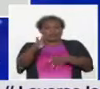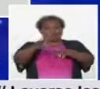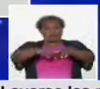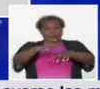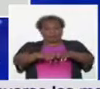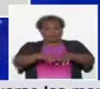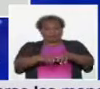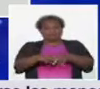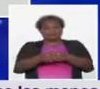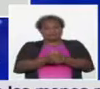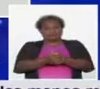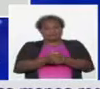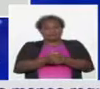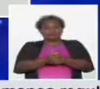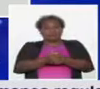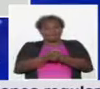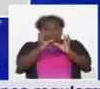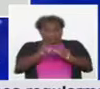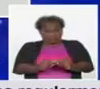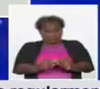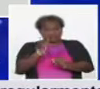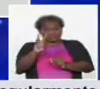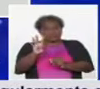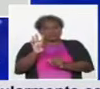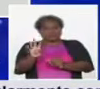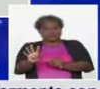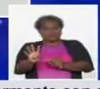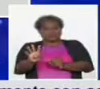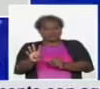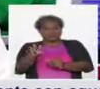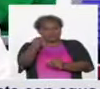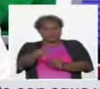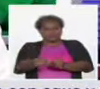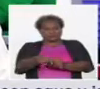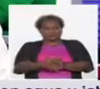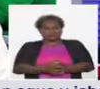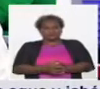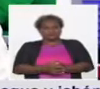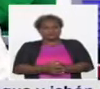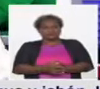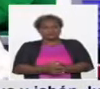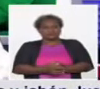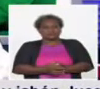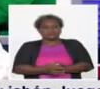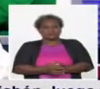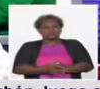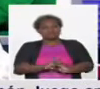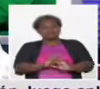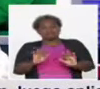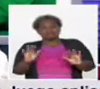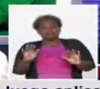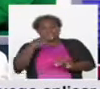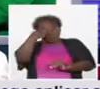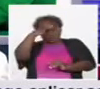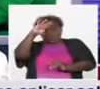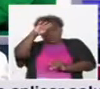que es lo que hace la cifra de 34 en el día de hoy. De esta forma, Cuba con